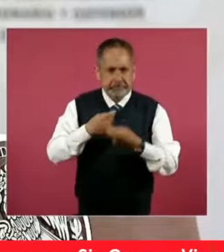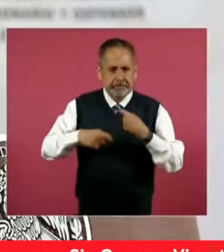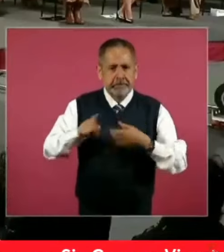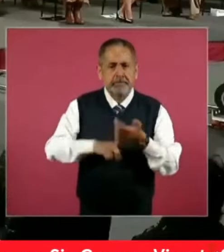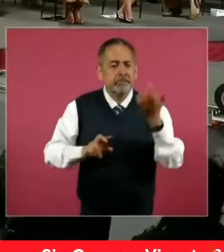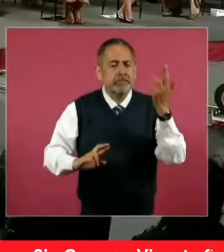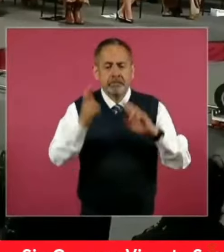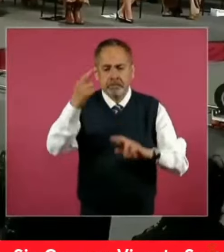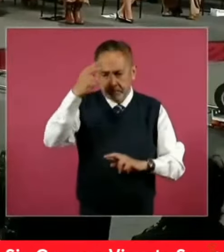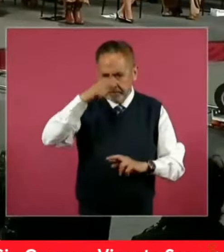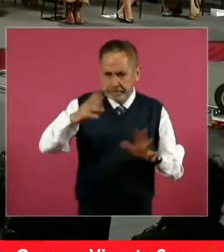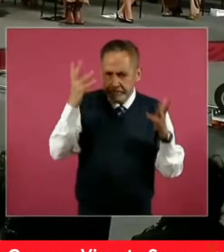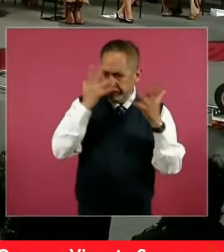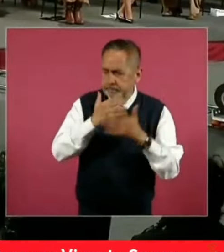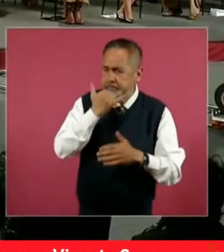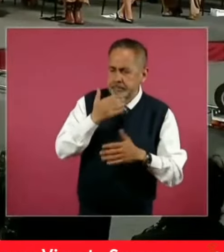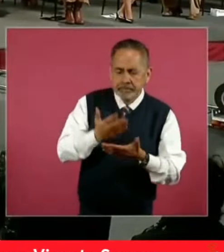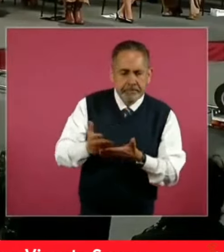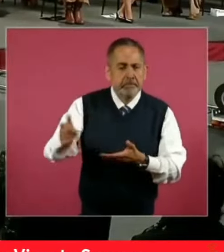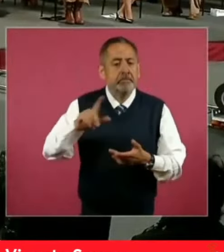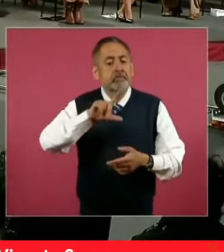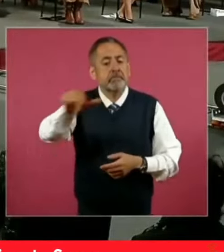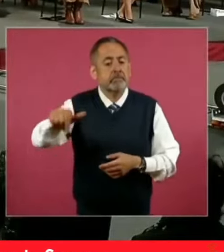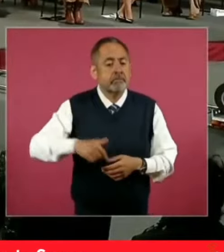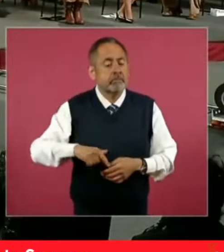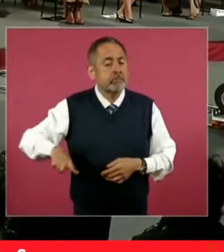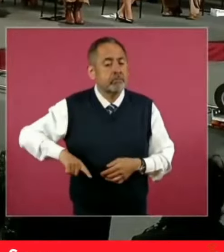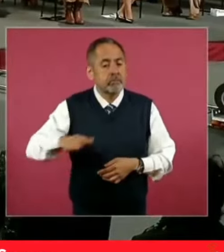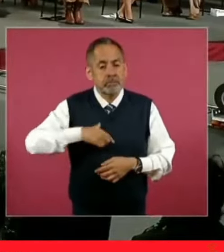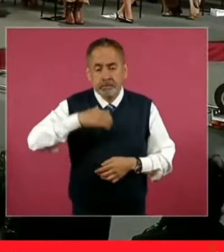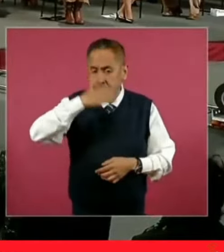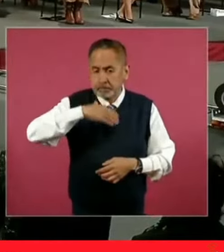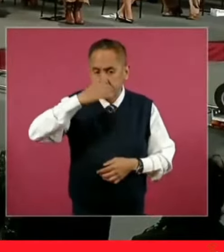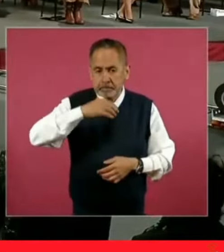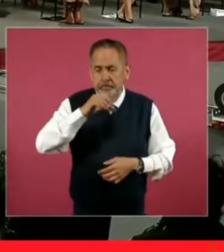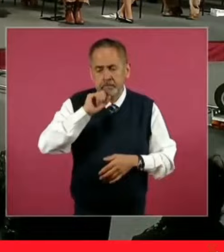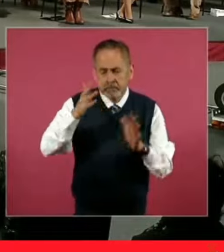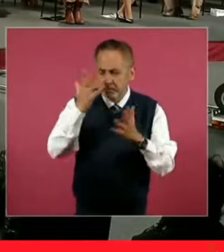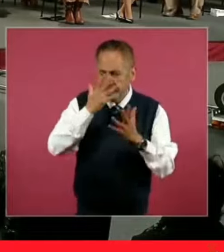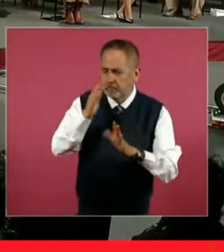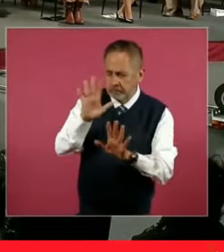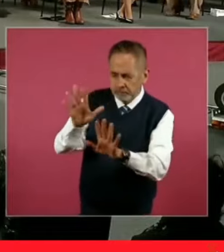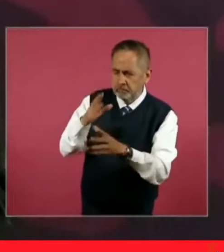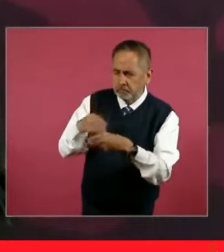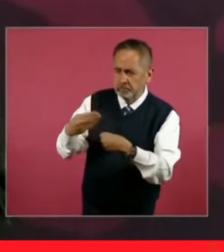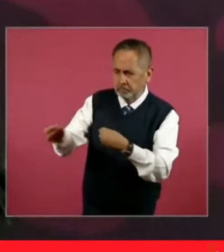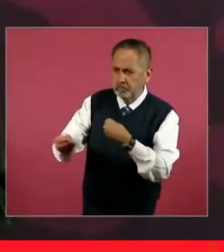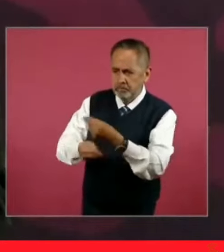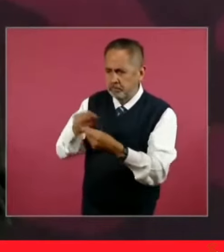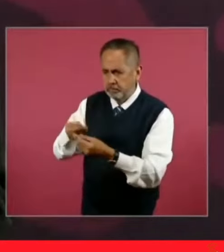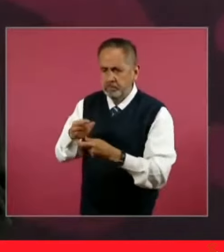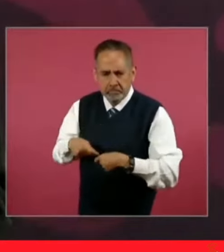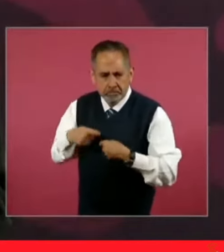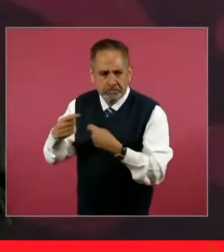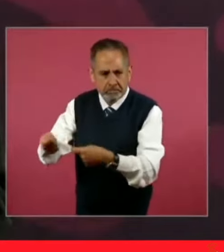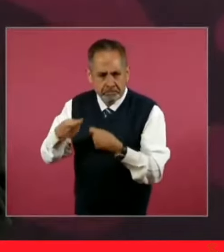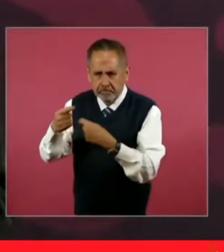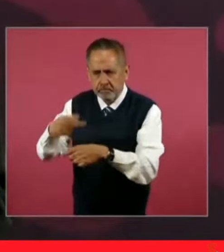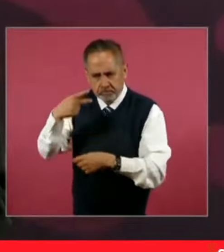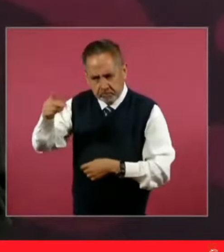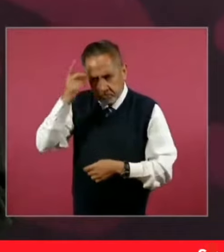la Revolución Mexicana y sobre todo por el gobierno de Lázaro Cárdenas, y esa reivindicación está documentada,